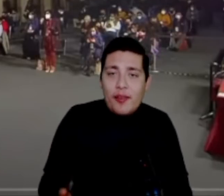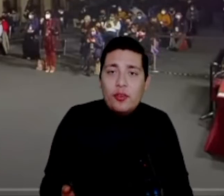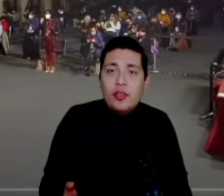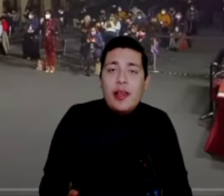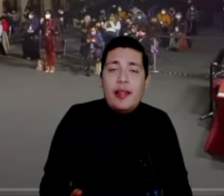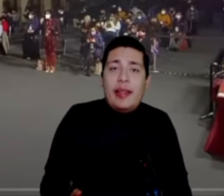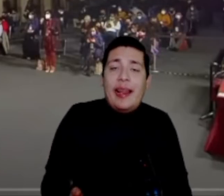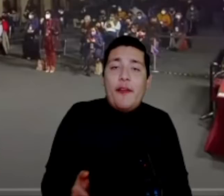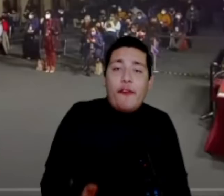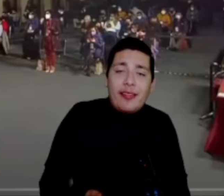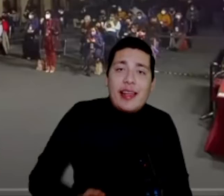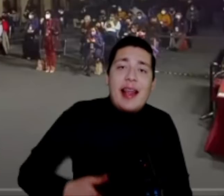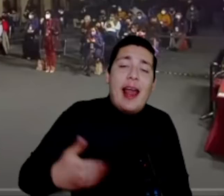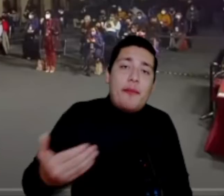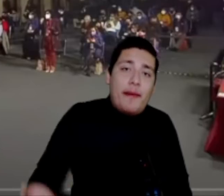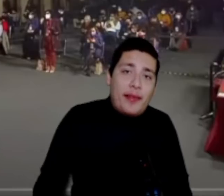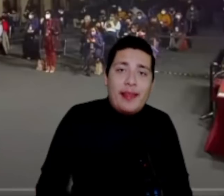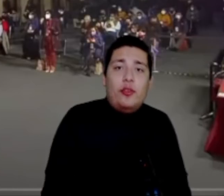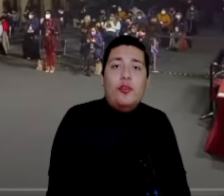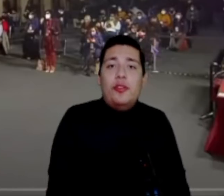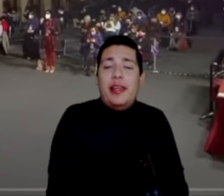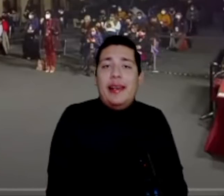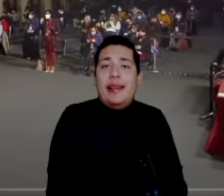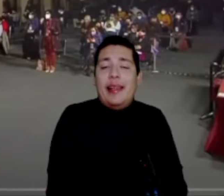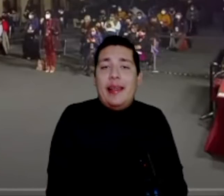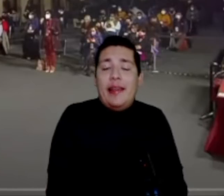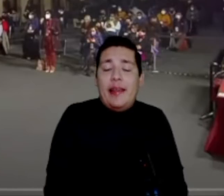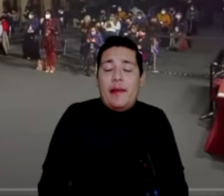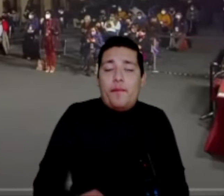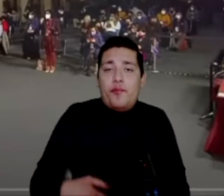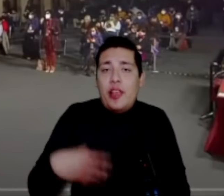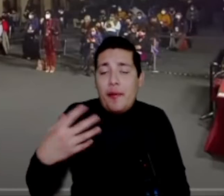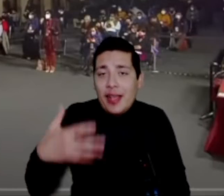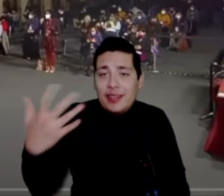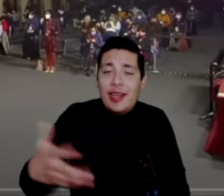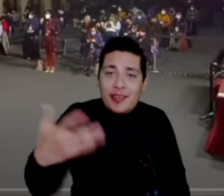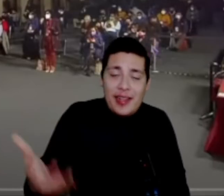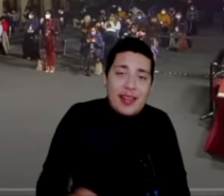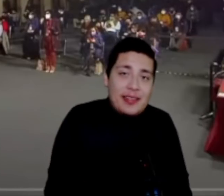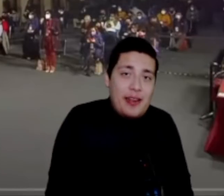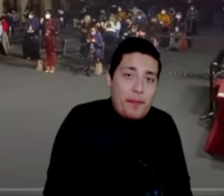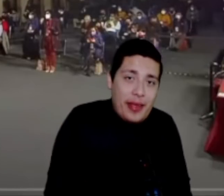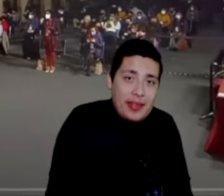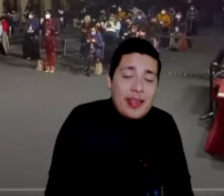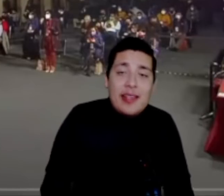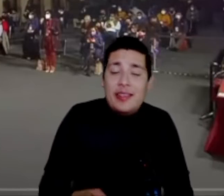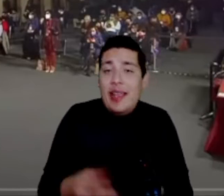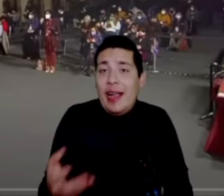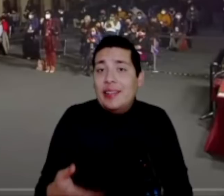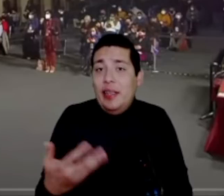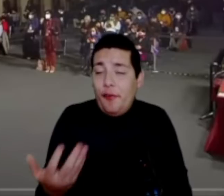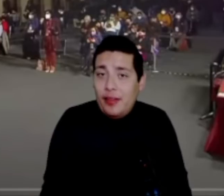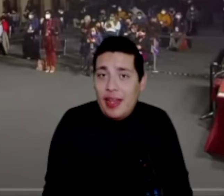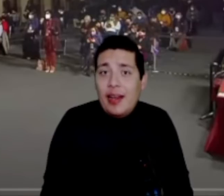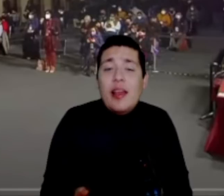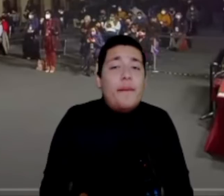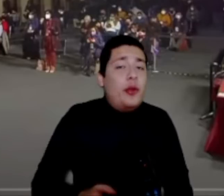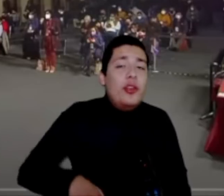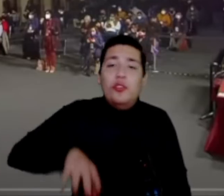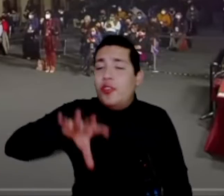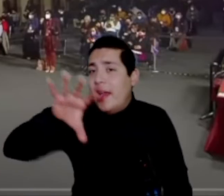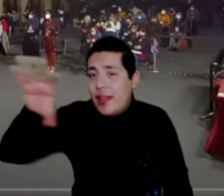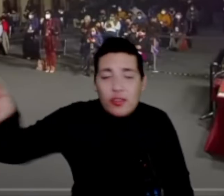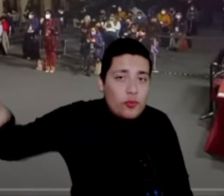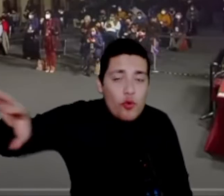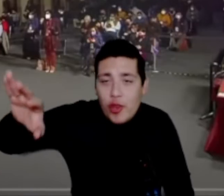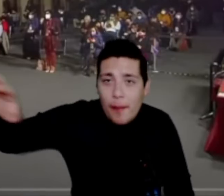los años que le falten al mandato del que llevase las riendas del país, si llegase a faltar. Pero